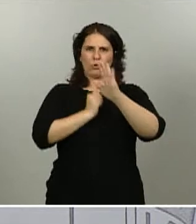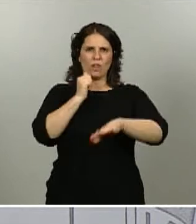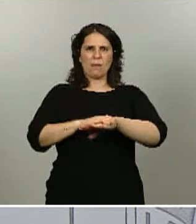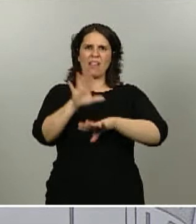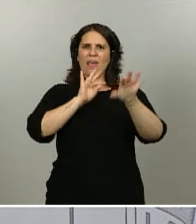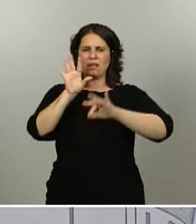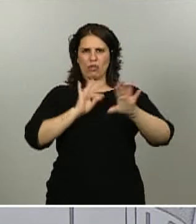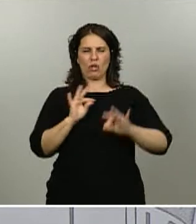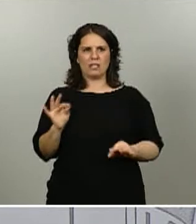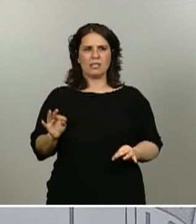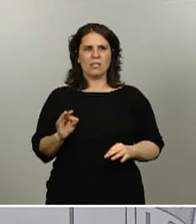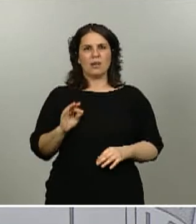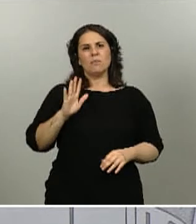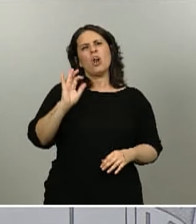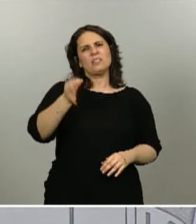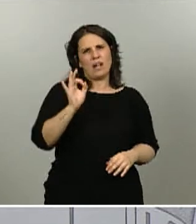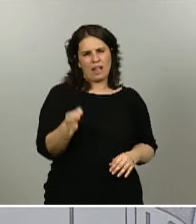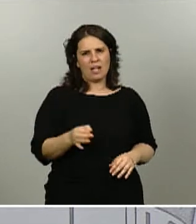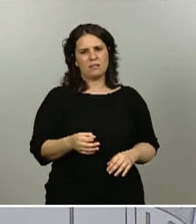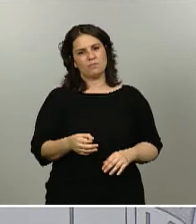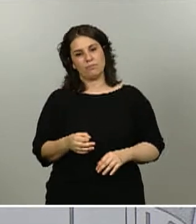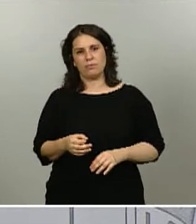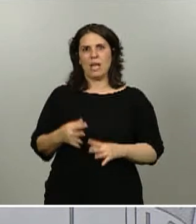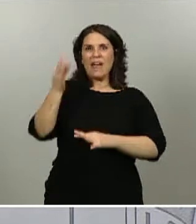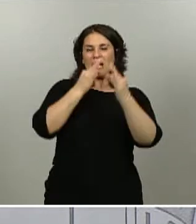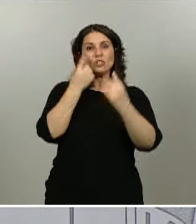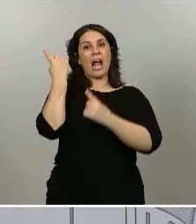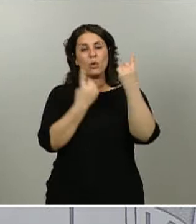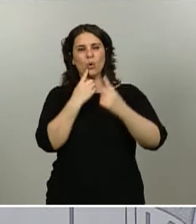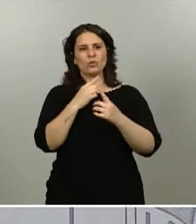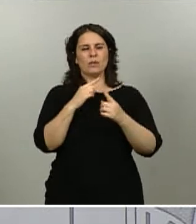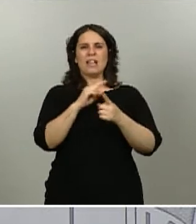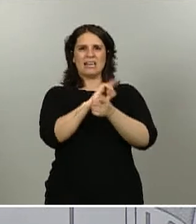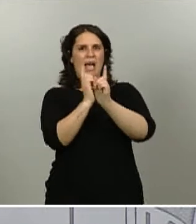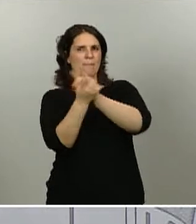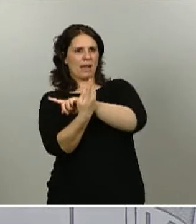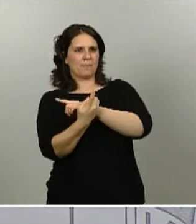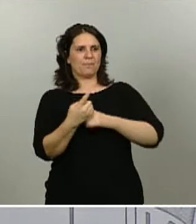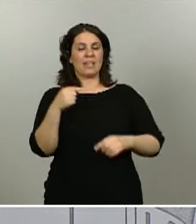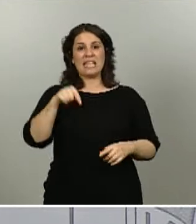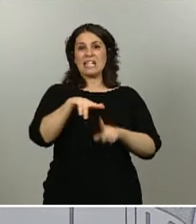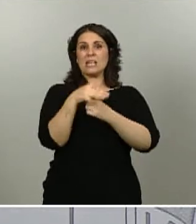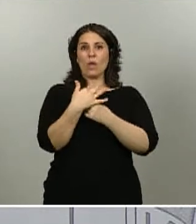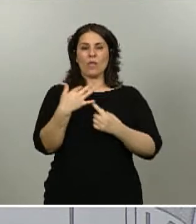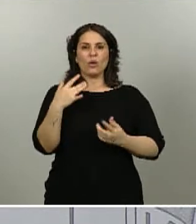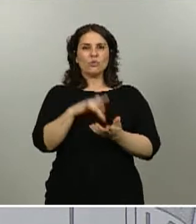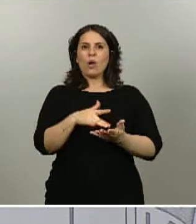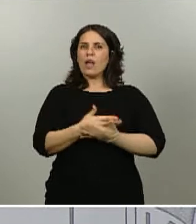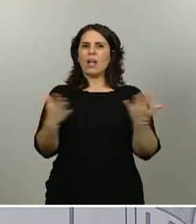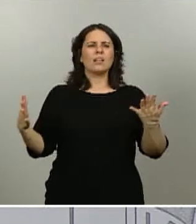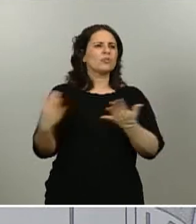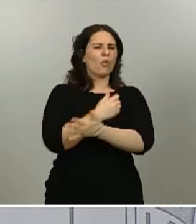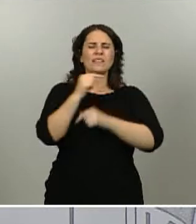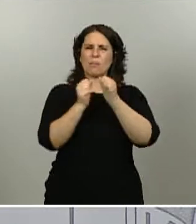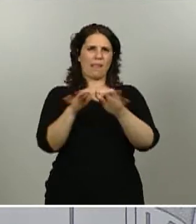que algunos datos cambian y tenemos que entender que esto sucede. Pasa en todas las epidemias. Cuando se